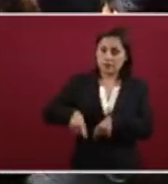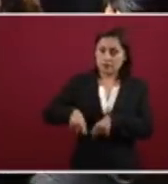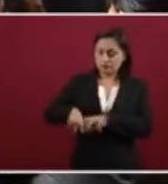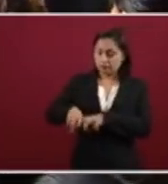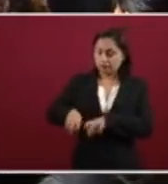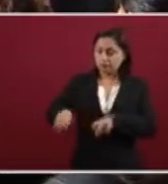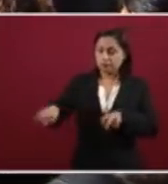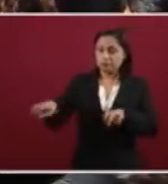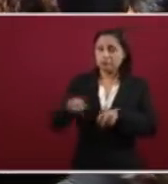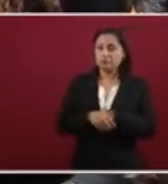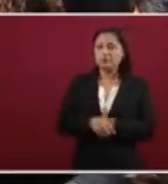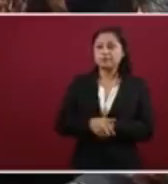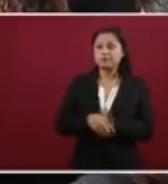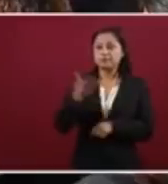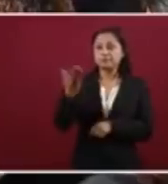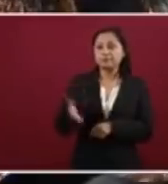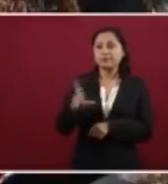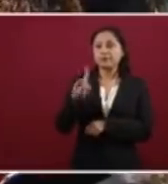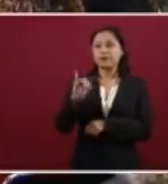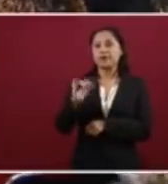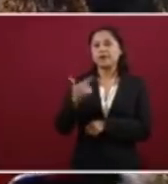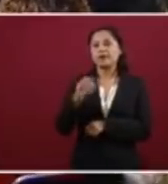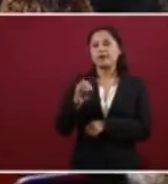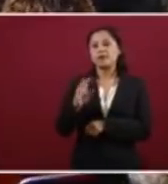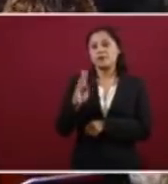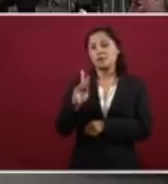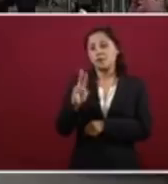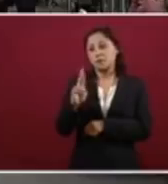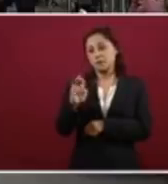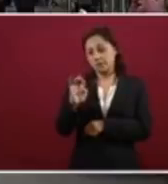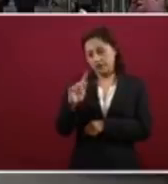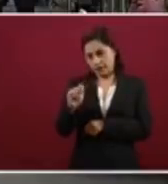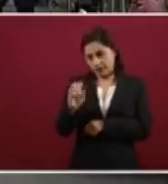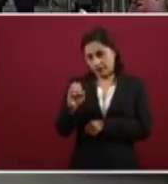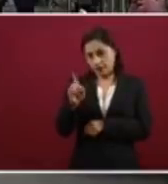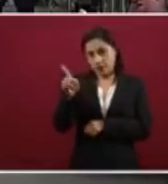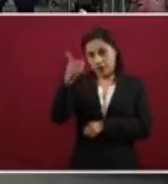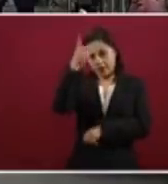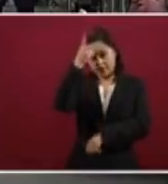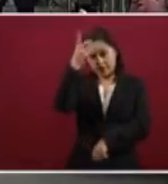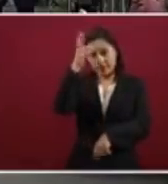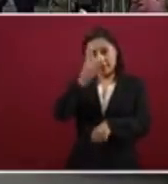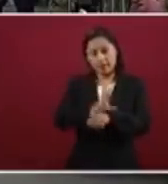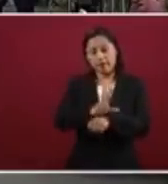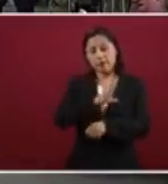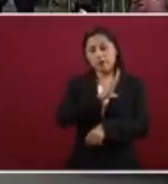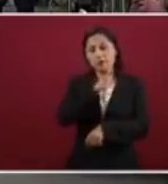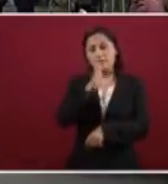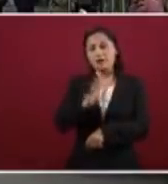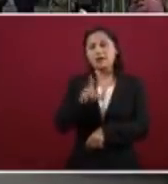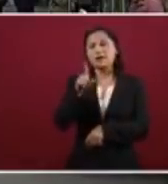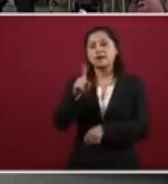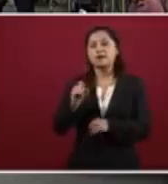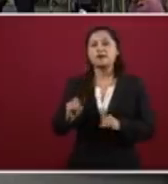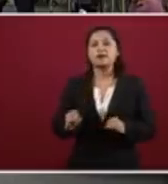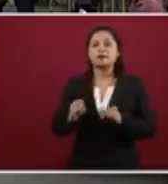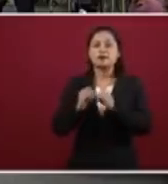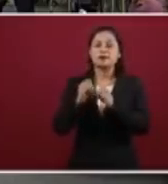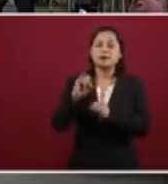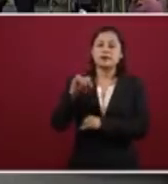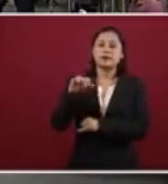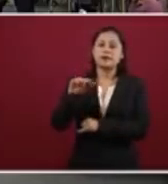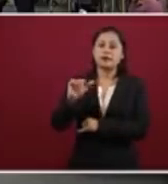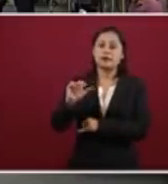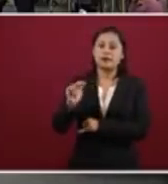Diego Prieto, el director general del Instituto Nacional de Antropología